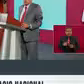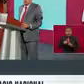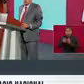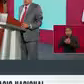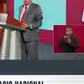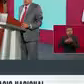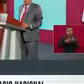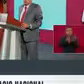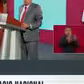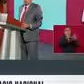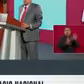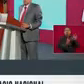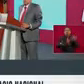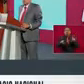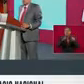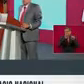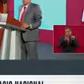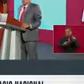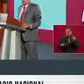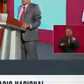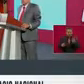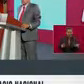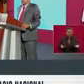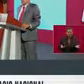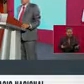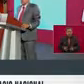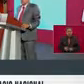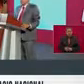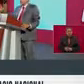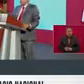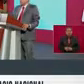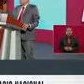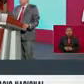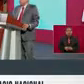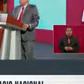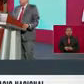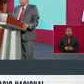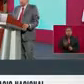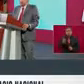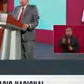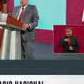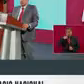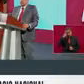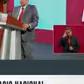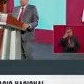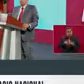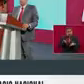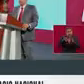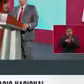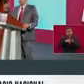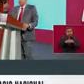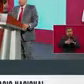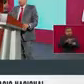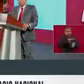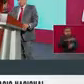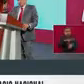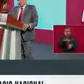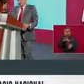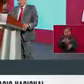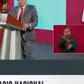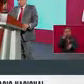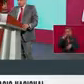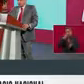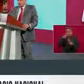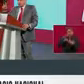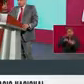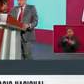la justicia mejore en este país. Siempre es muy importante que tengamos acceso a estos materiales, pero no nada más que podamos tener acceso, que